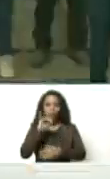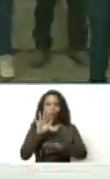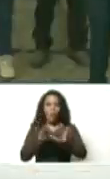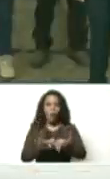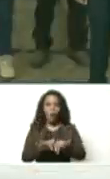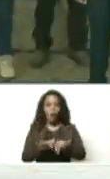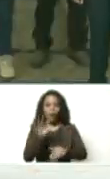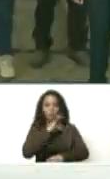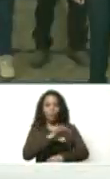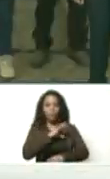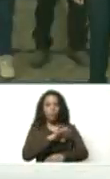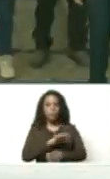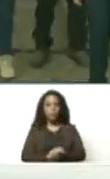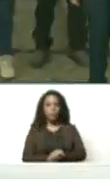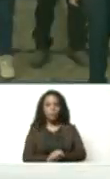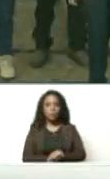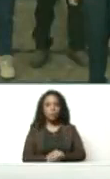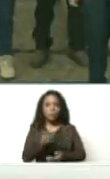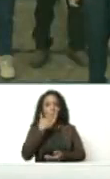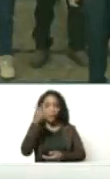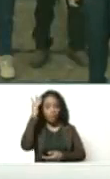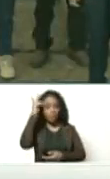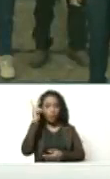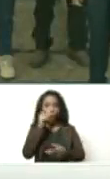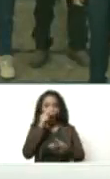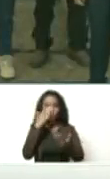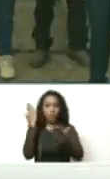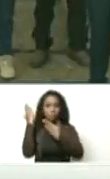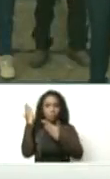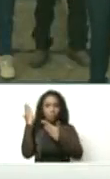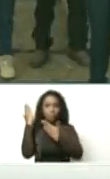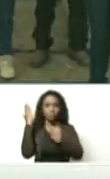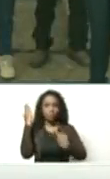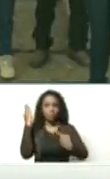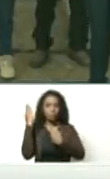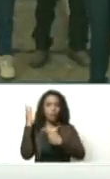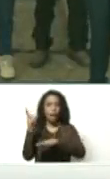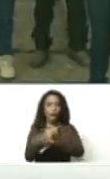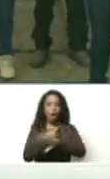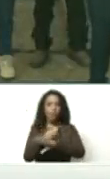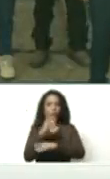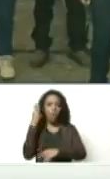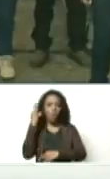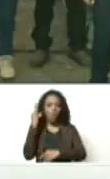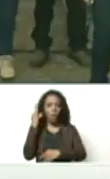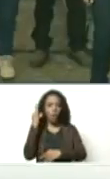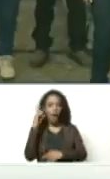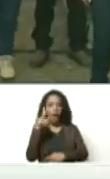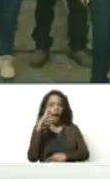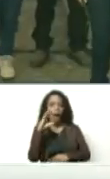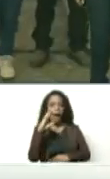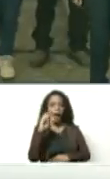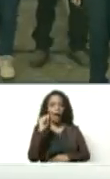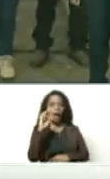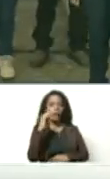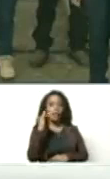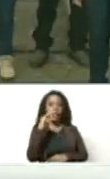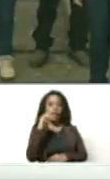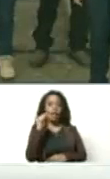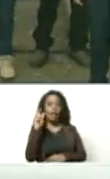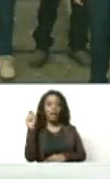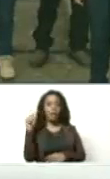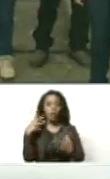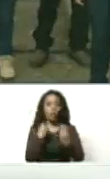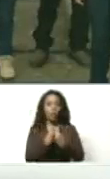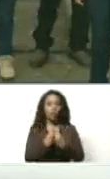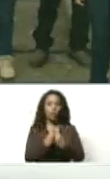agroecológica socialista Indio Rangel. Allá está la gobernadora Karina Carpio, junto al compañero